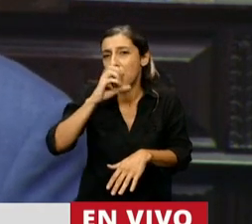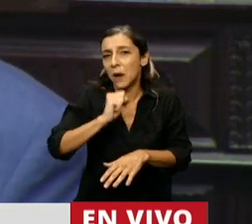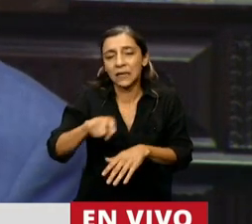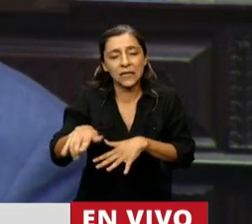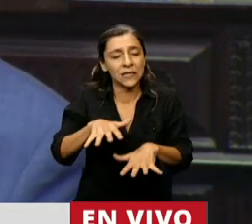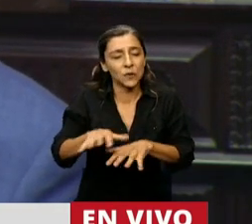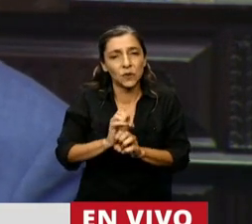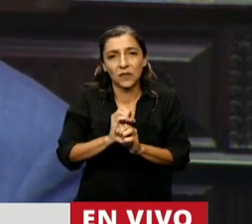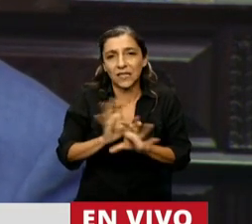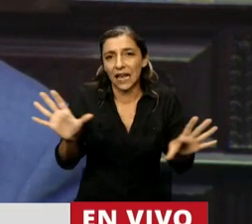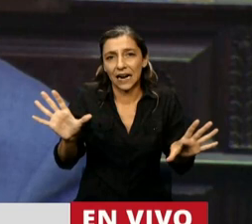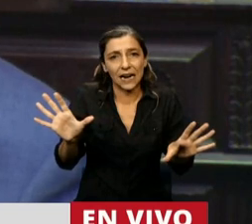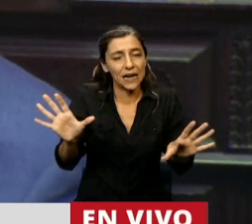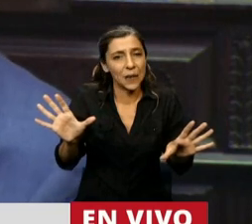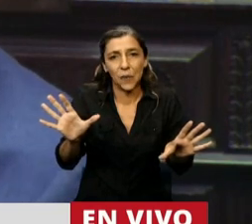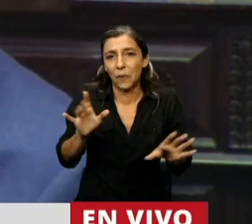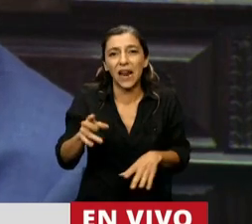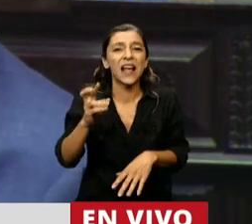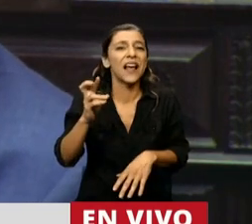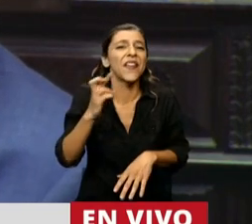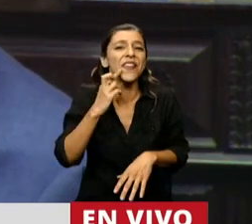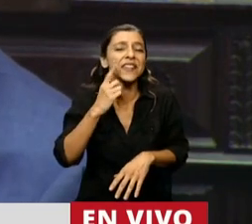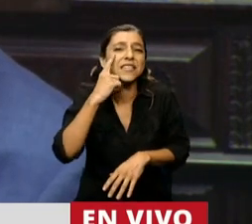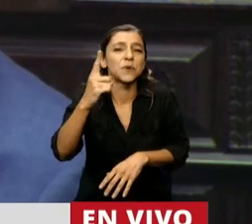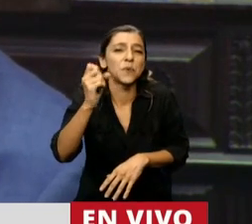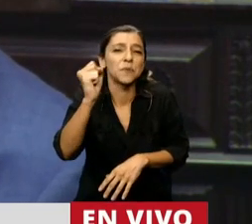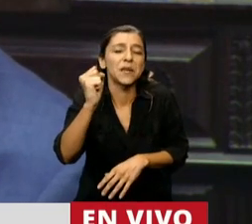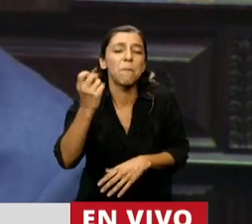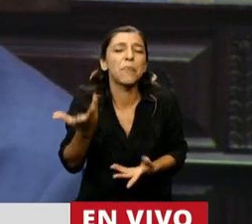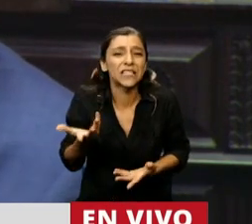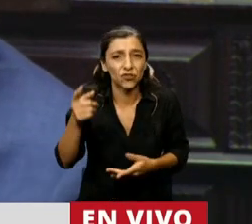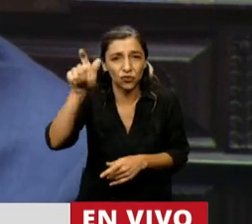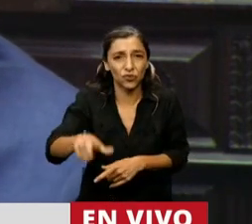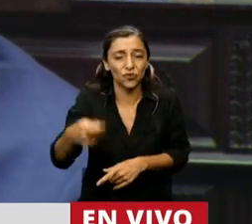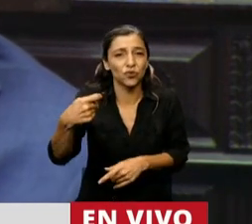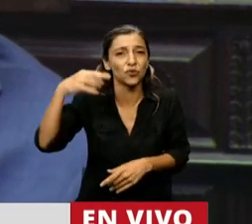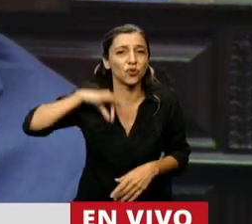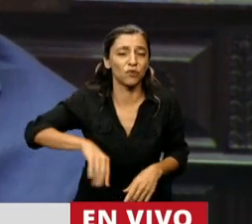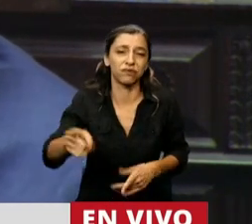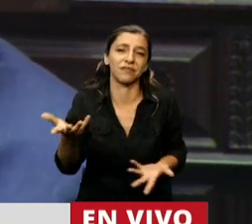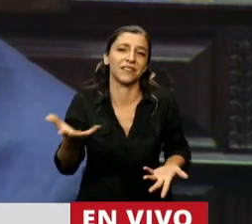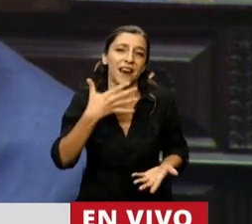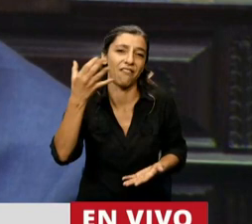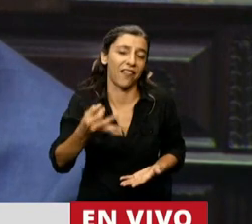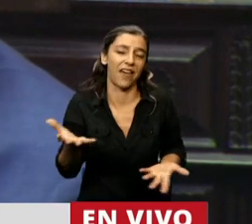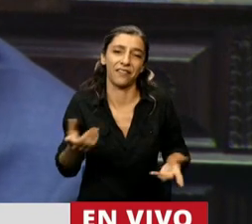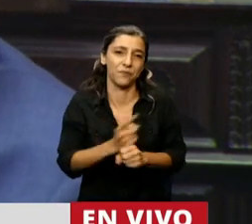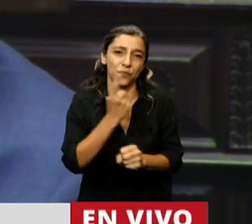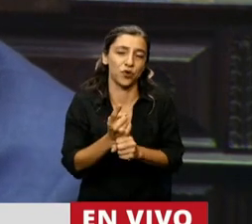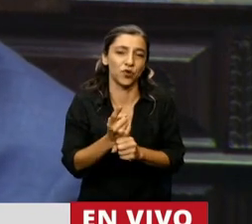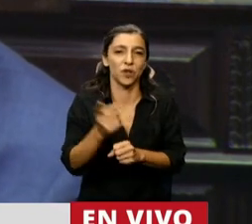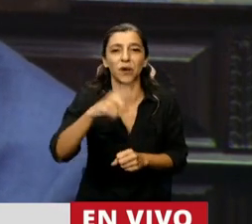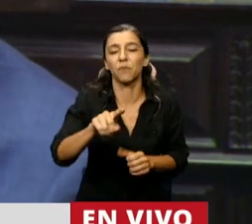19 mil pesos están cobrando en una familia tipo necesita 52 mil pesos muchachos piensan